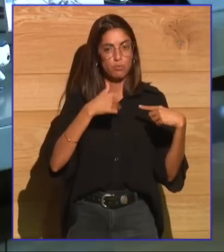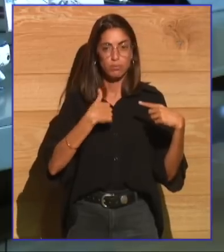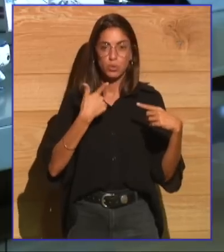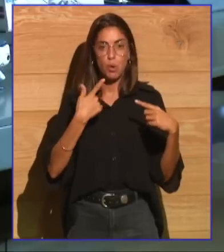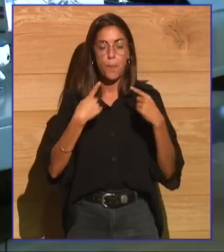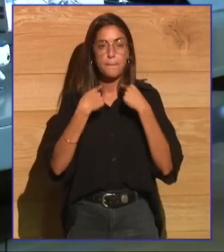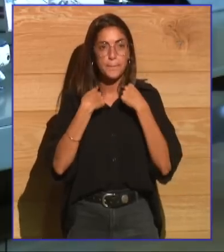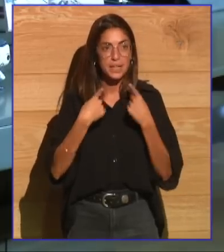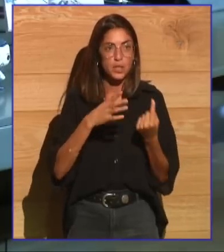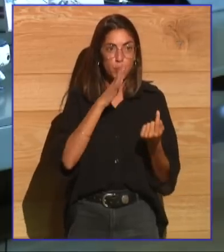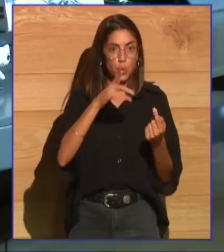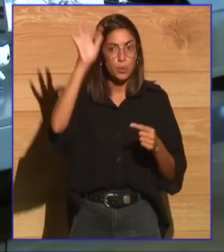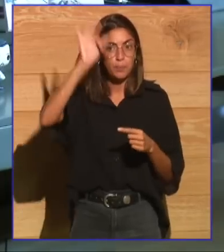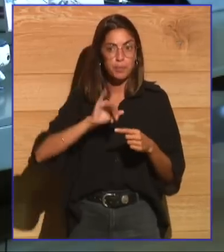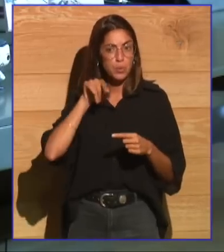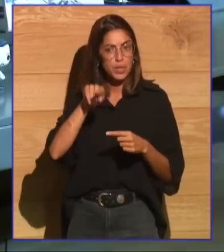había visto esta peli